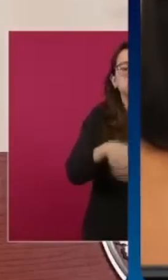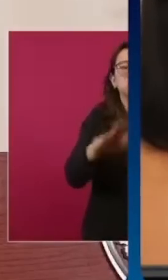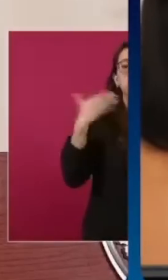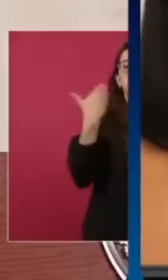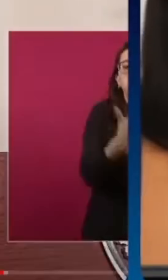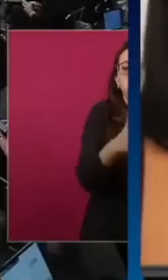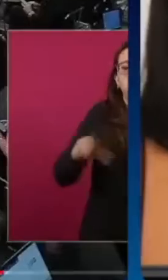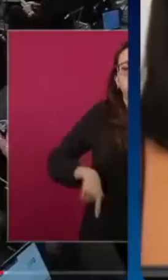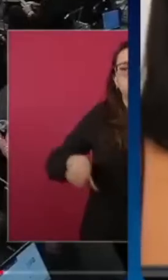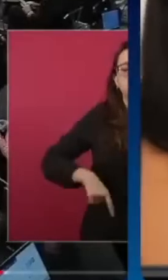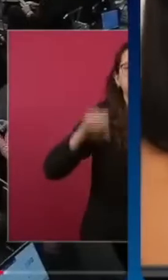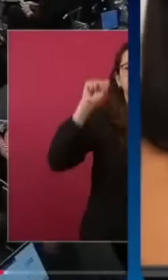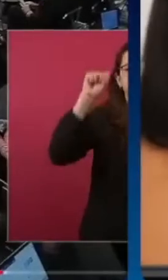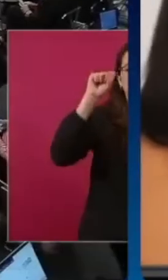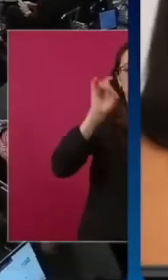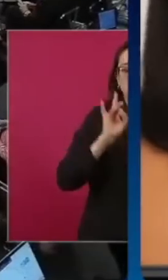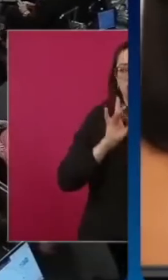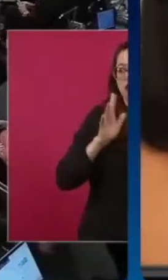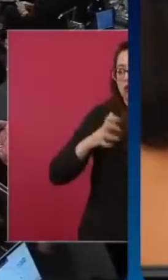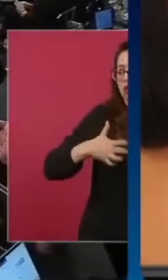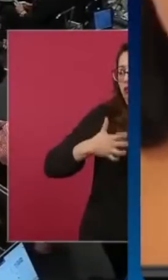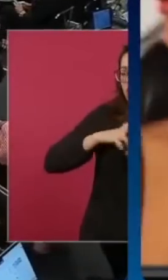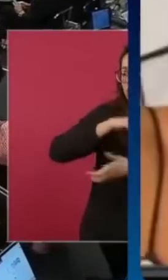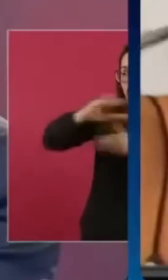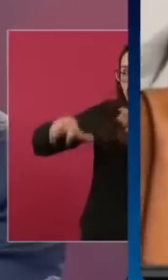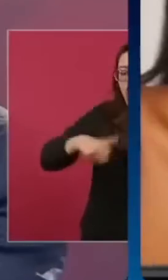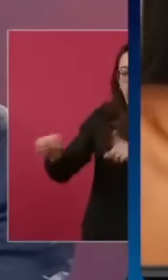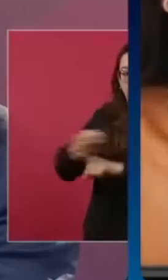a la protesta, pues. Sí, pero no